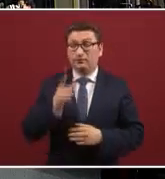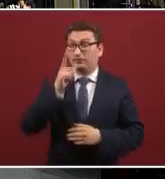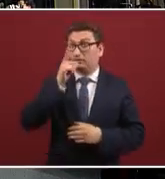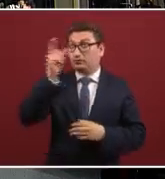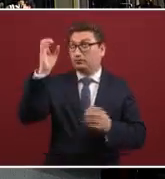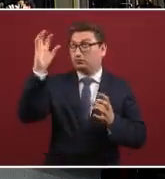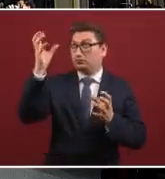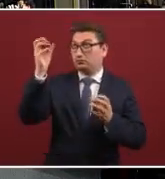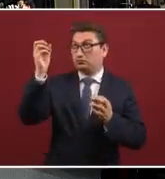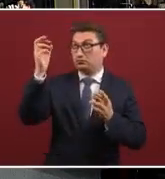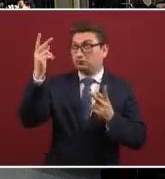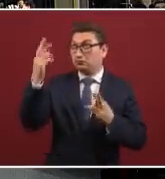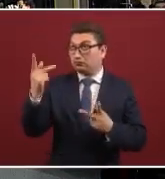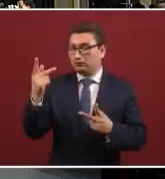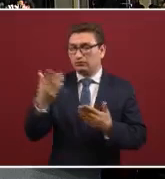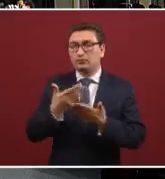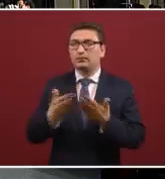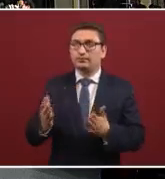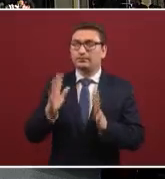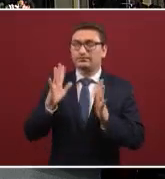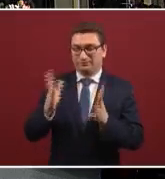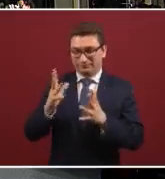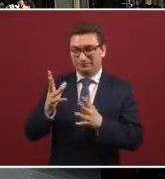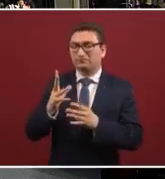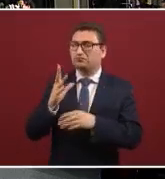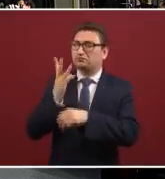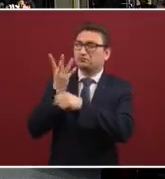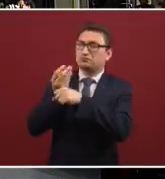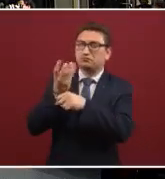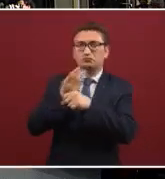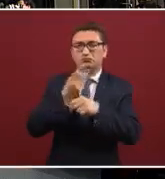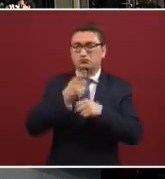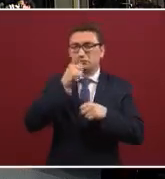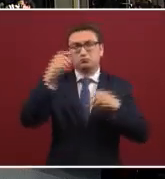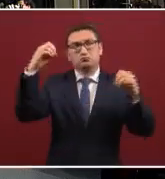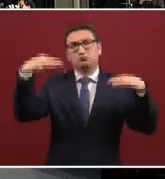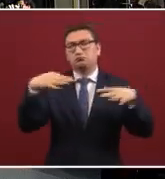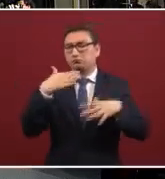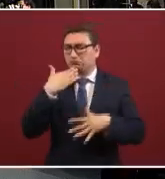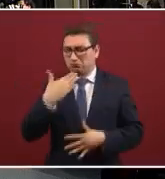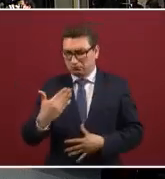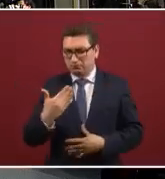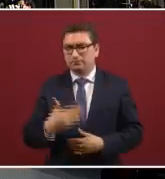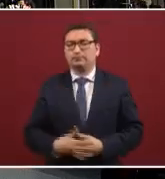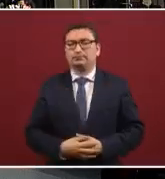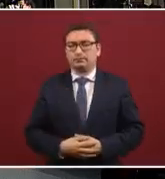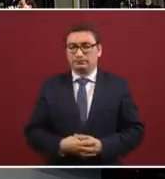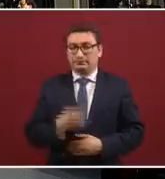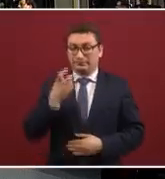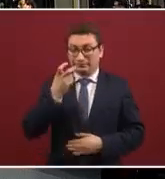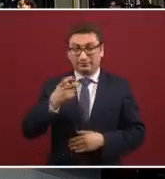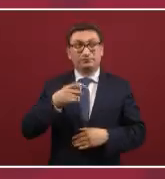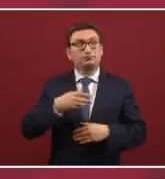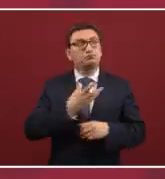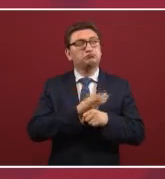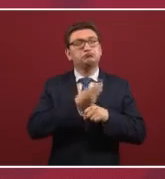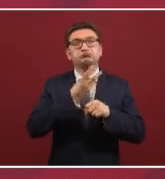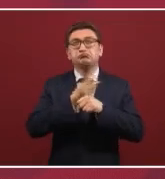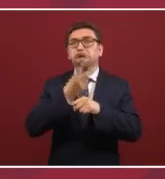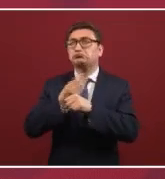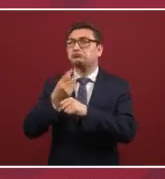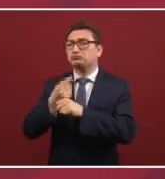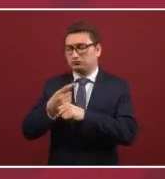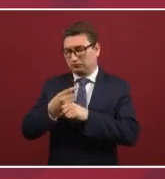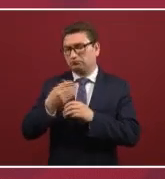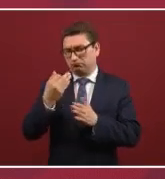ahora estoy viendo que ya tenemos toda la luz. Entonces, es el mantenimiento que